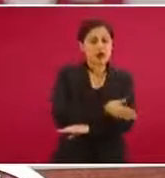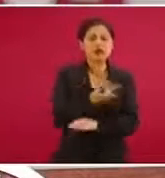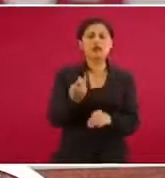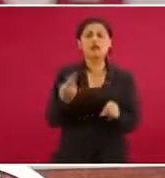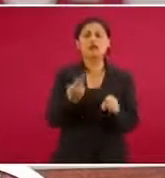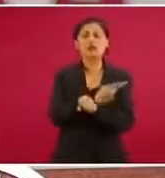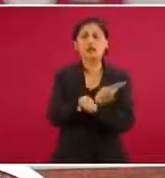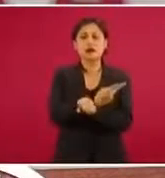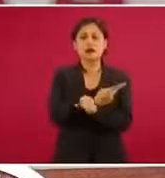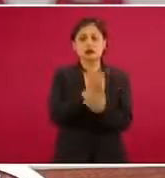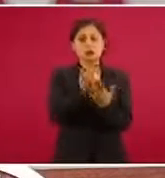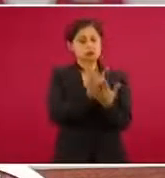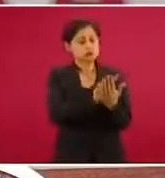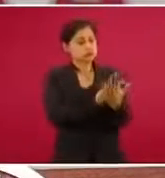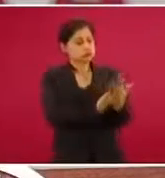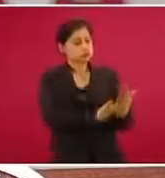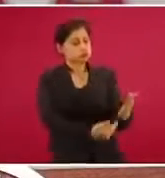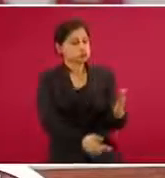fueron